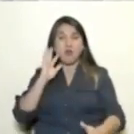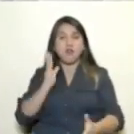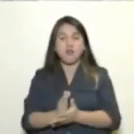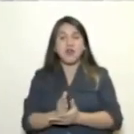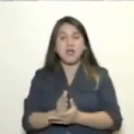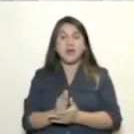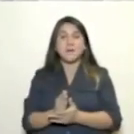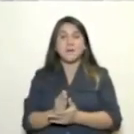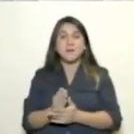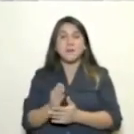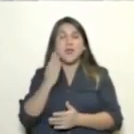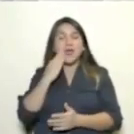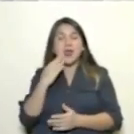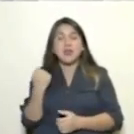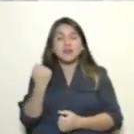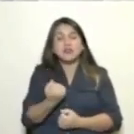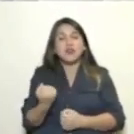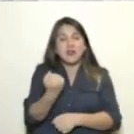a la solidaridad.